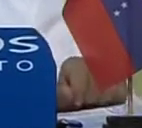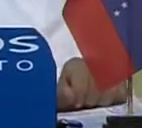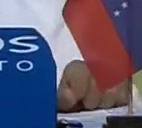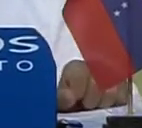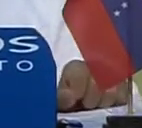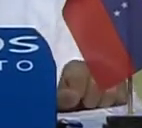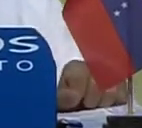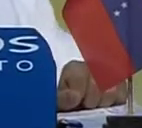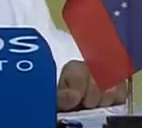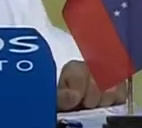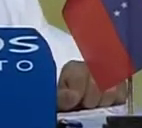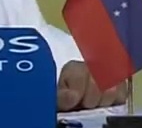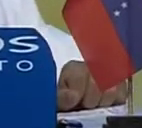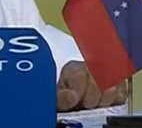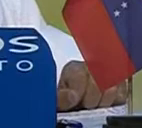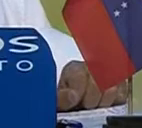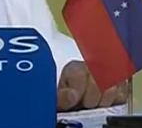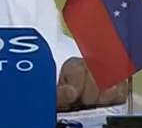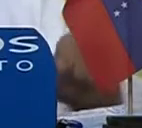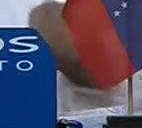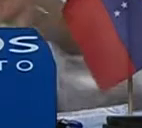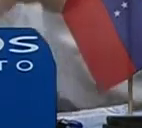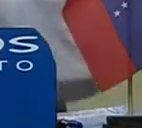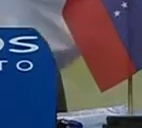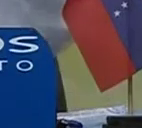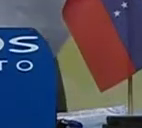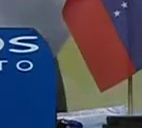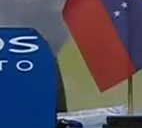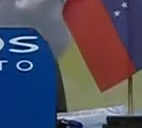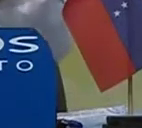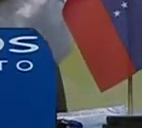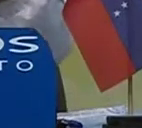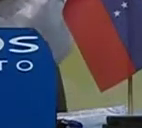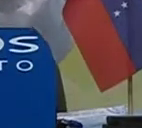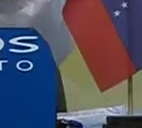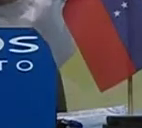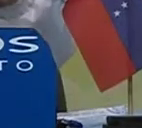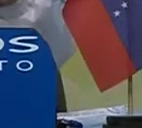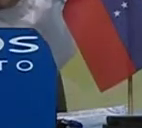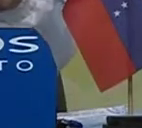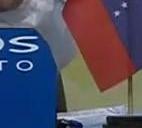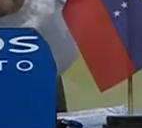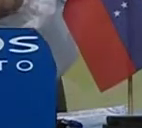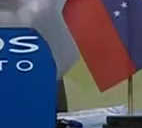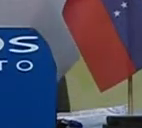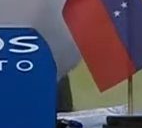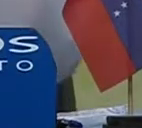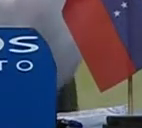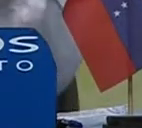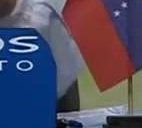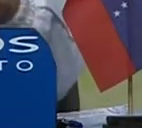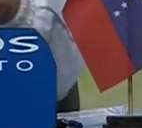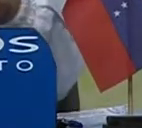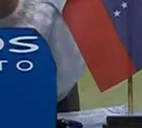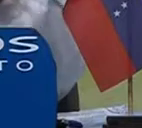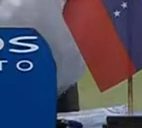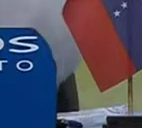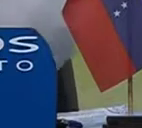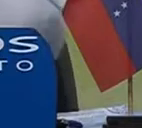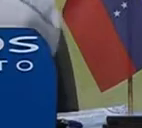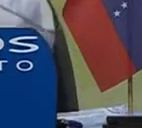Ahí se incrusta el motociclista que anda en una moto sin freno. Así